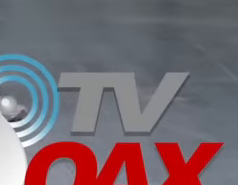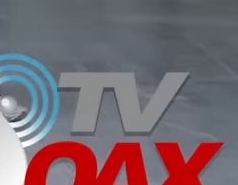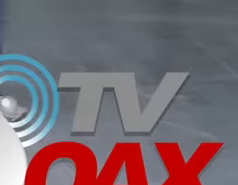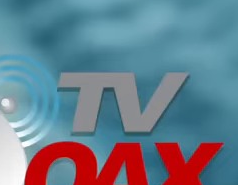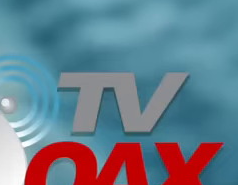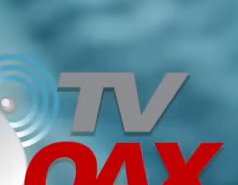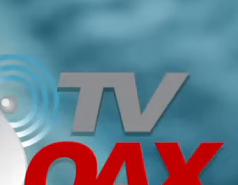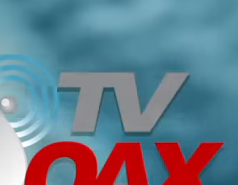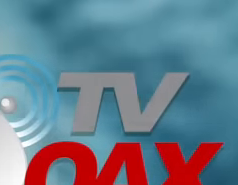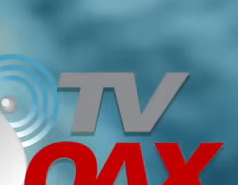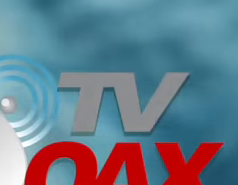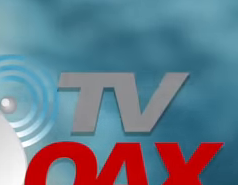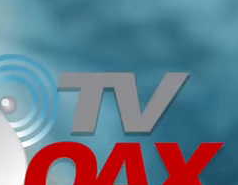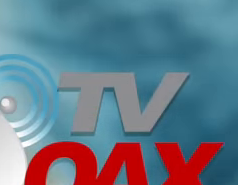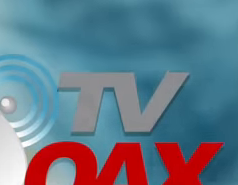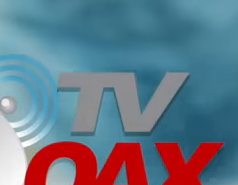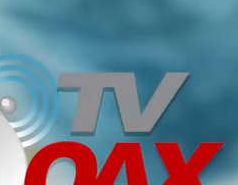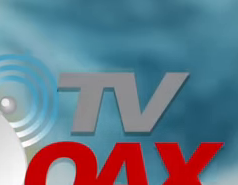México.